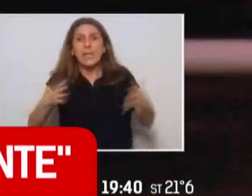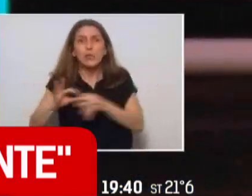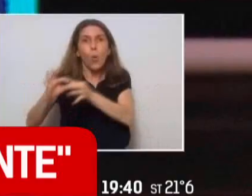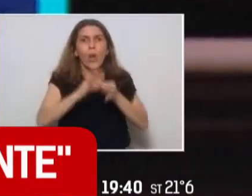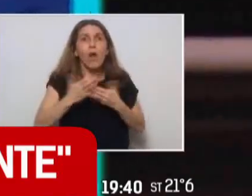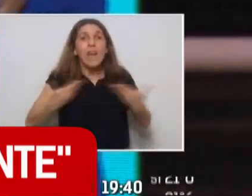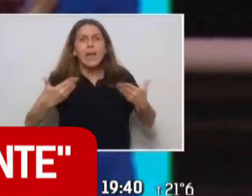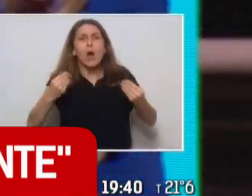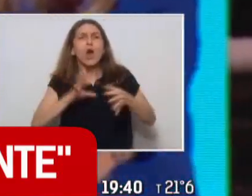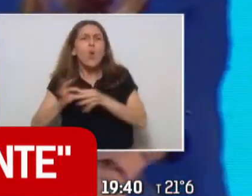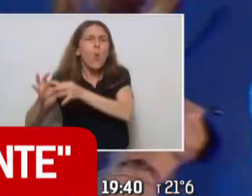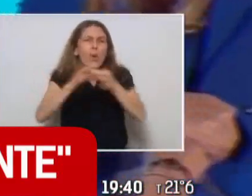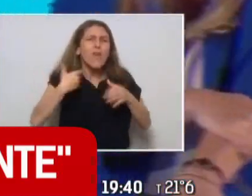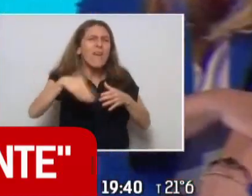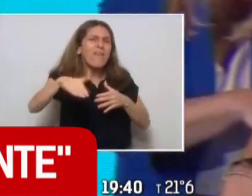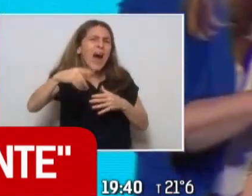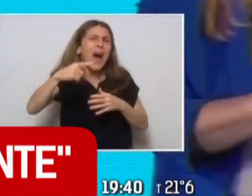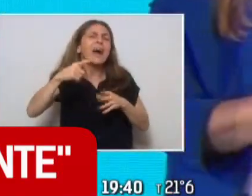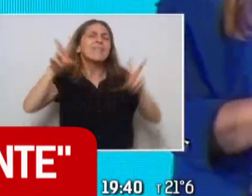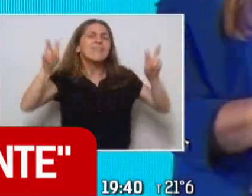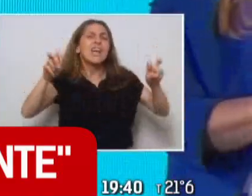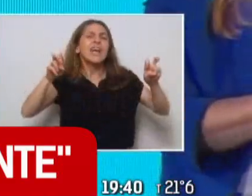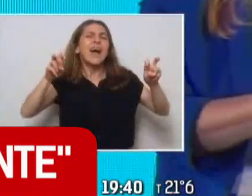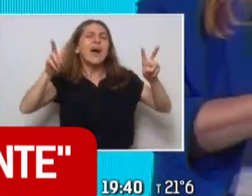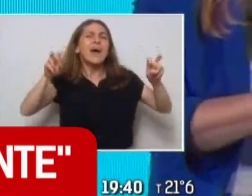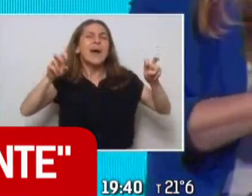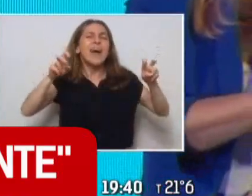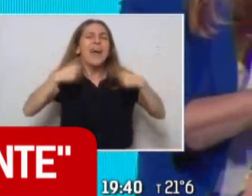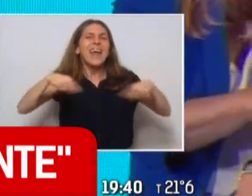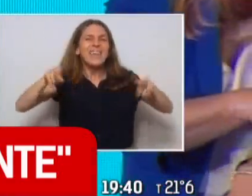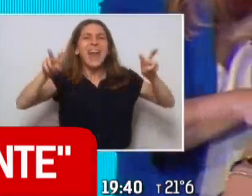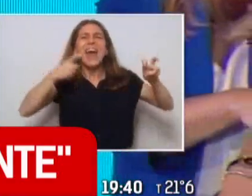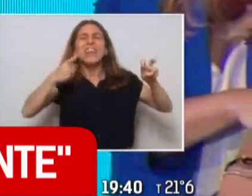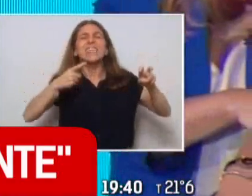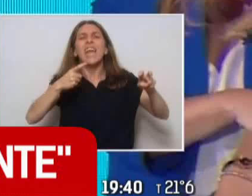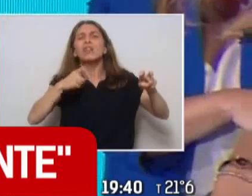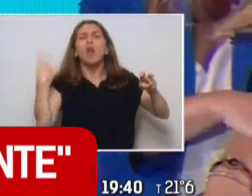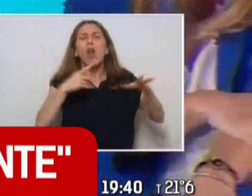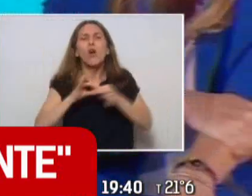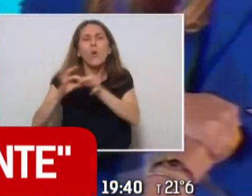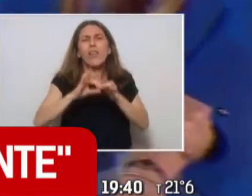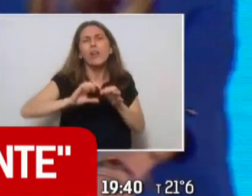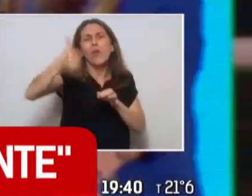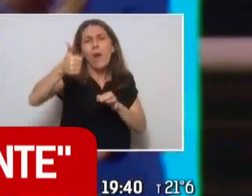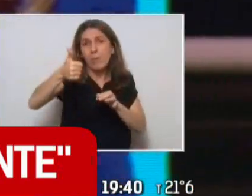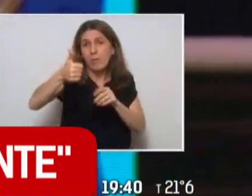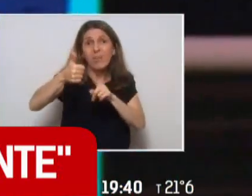porque todos unidos triunfaremos, dice nuestra marcha. No sé quién escribió ese verso, pero fue